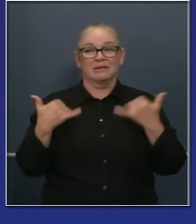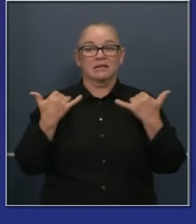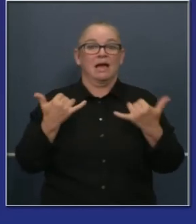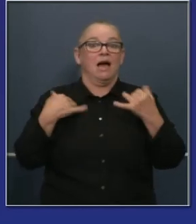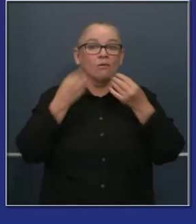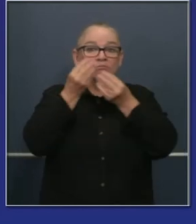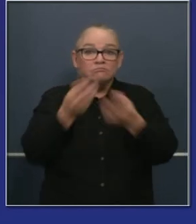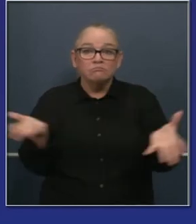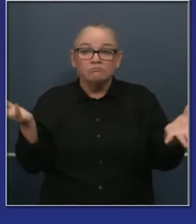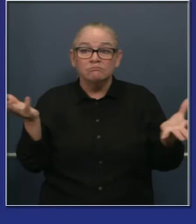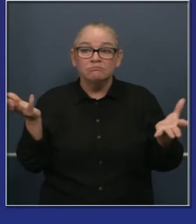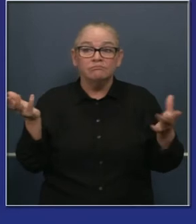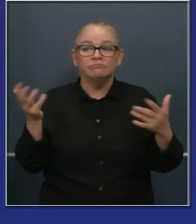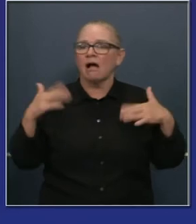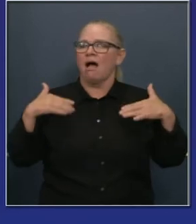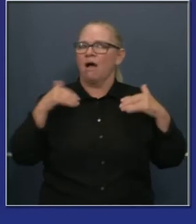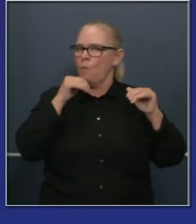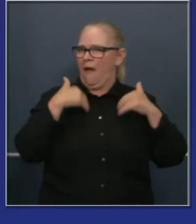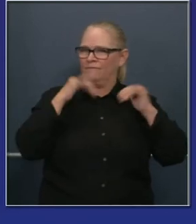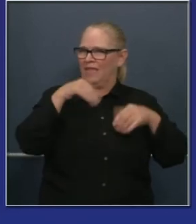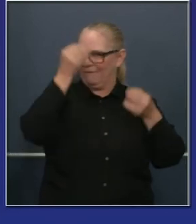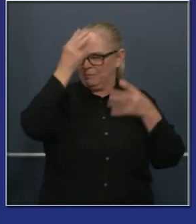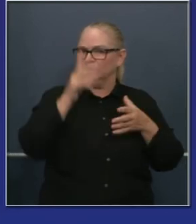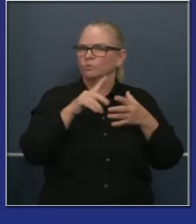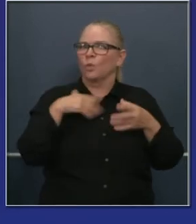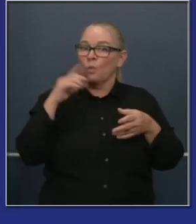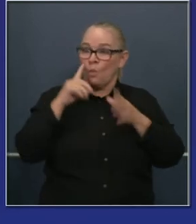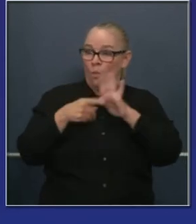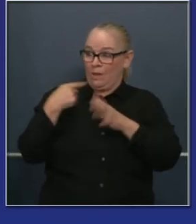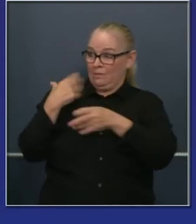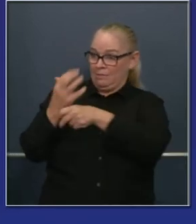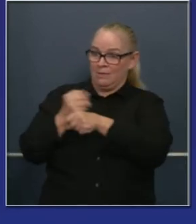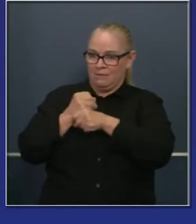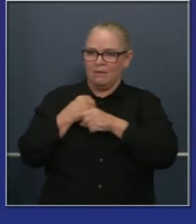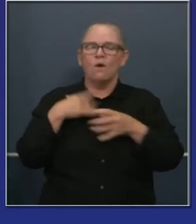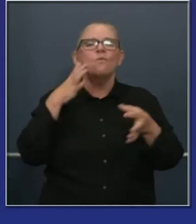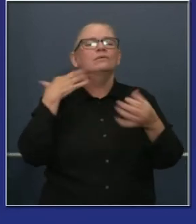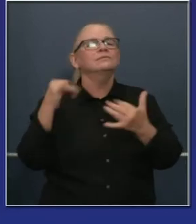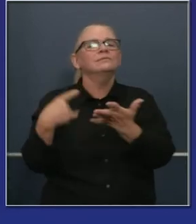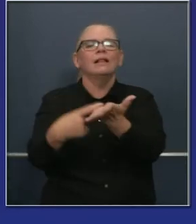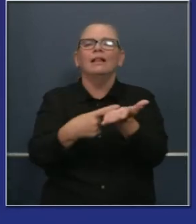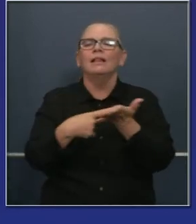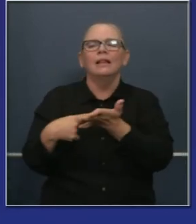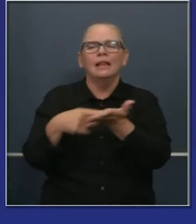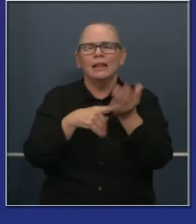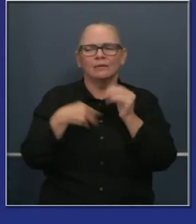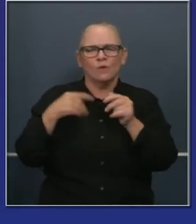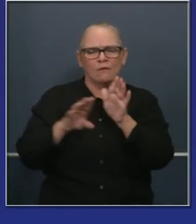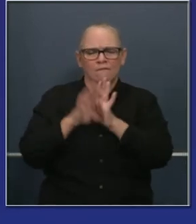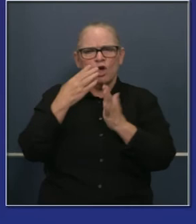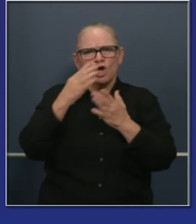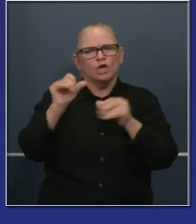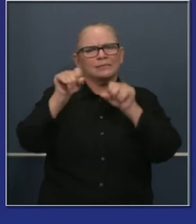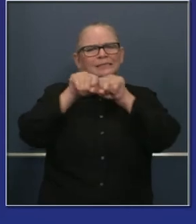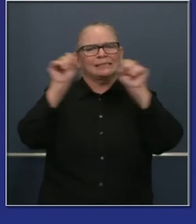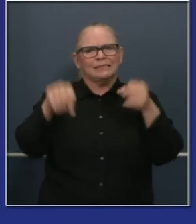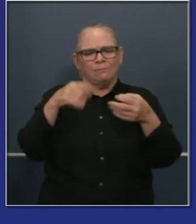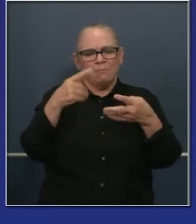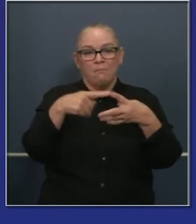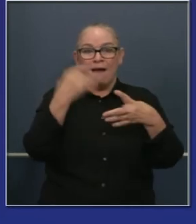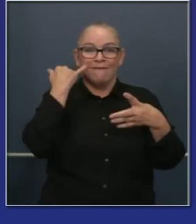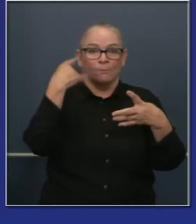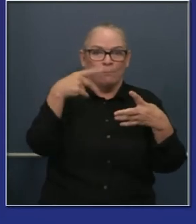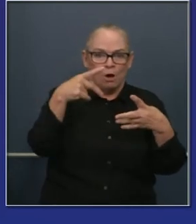para hacer esa presentación pero sí quiero que sepan que estamos activamente trabajando en un número de sectores y